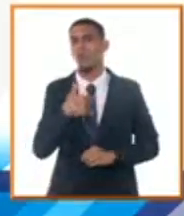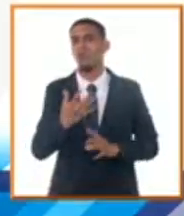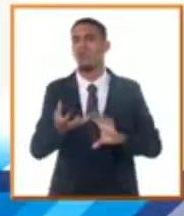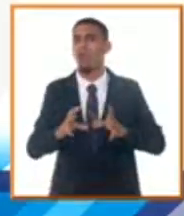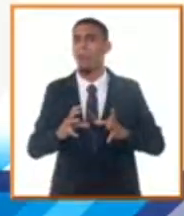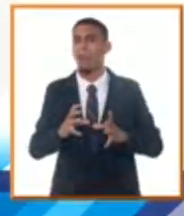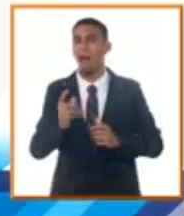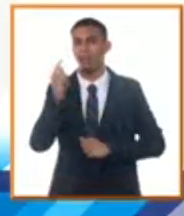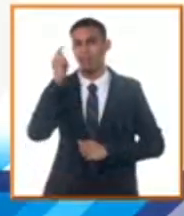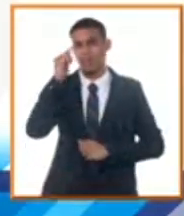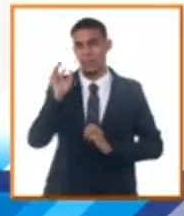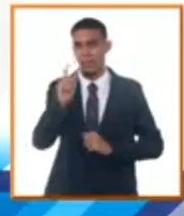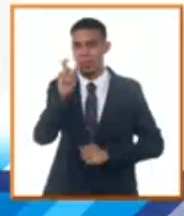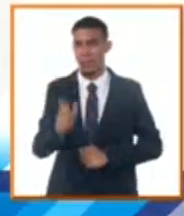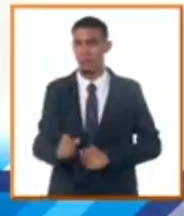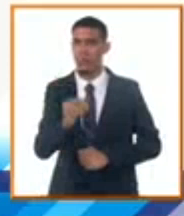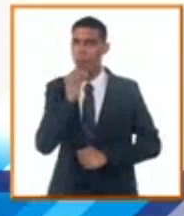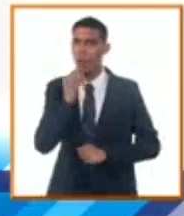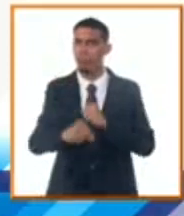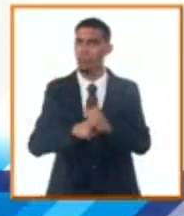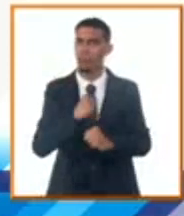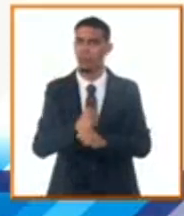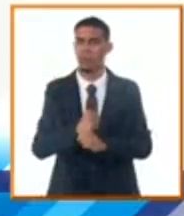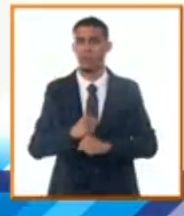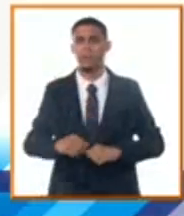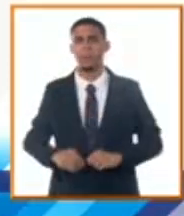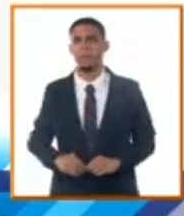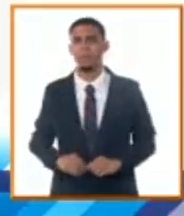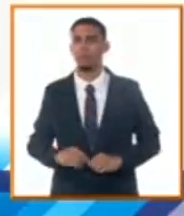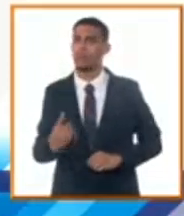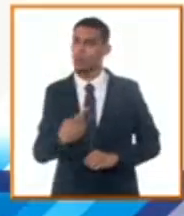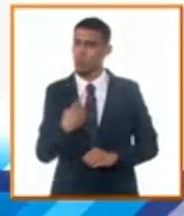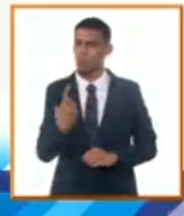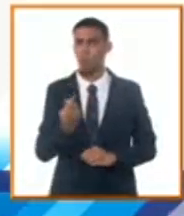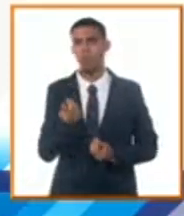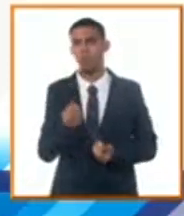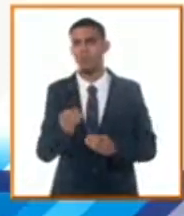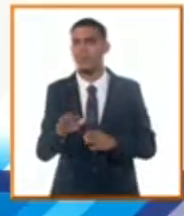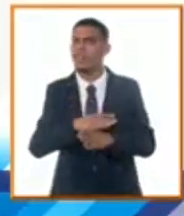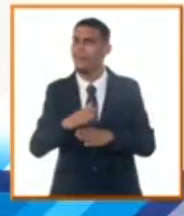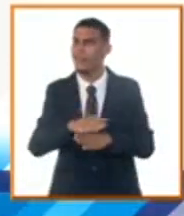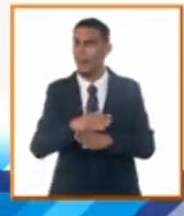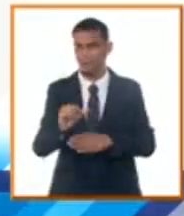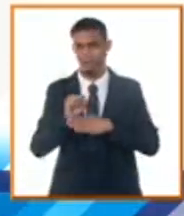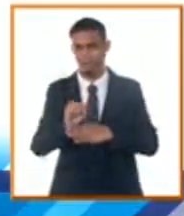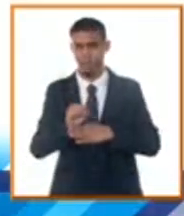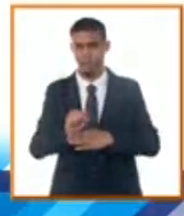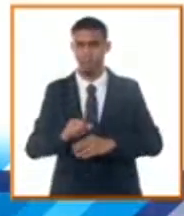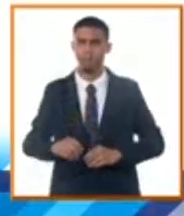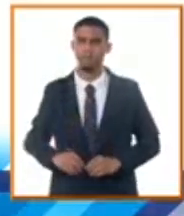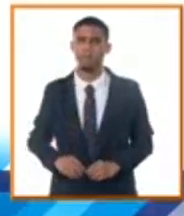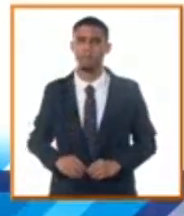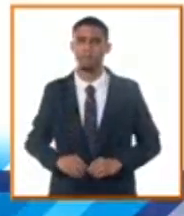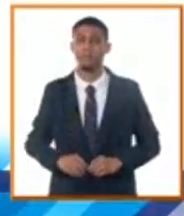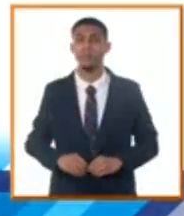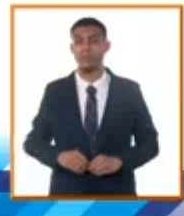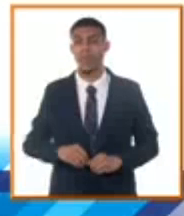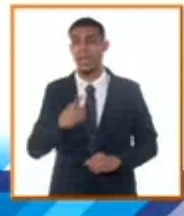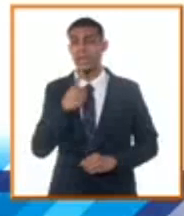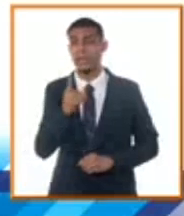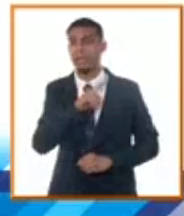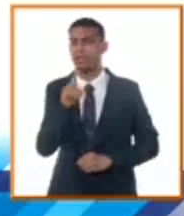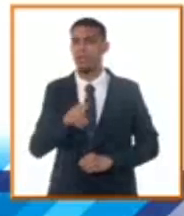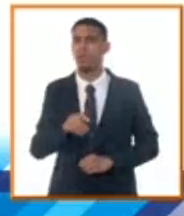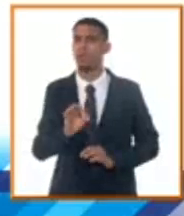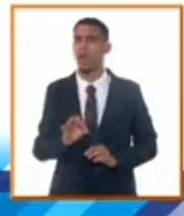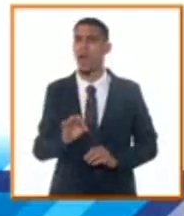puedan reutilizarlo. Y en ese sentido, hemos ido diseñando todos los servicios. Julio, pero hablabas de una autopista que se va